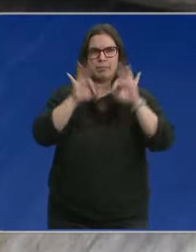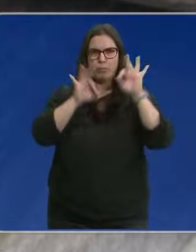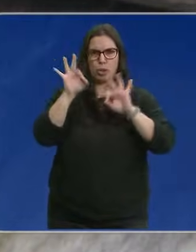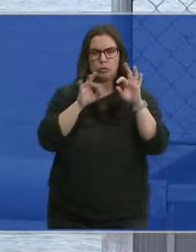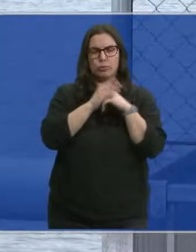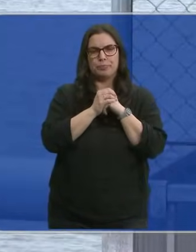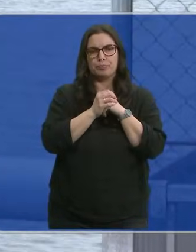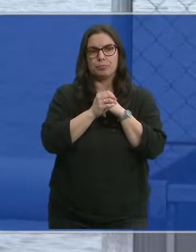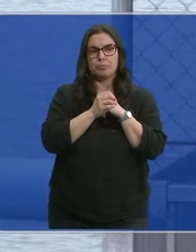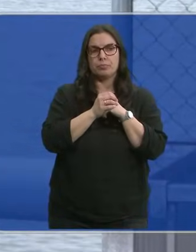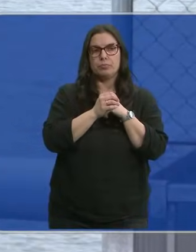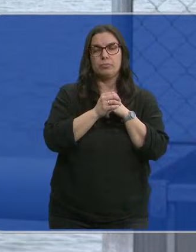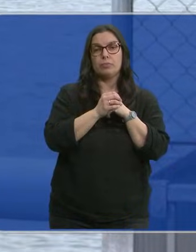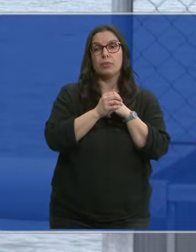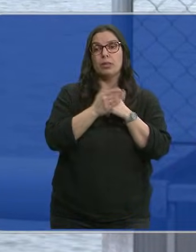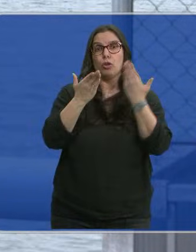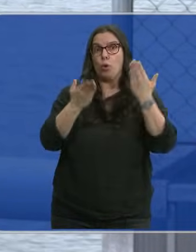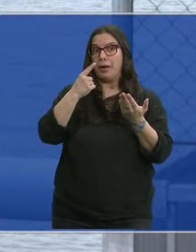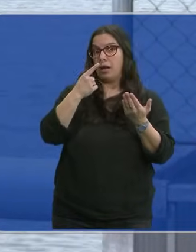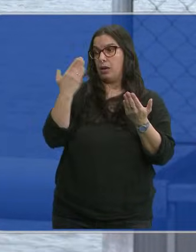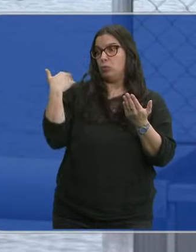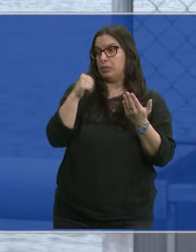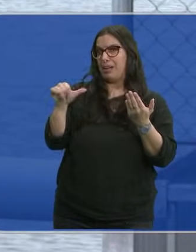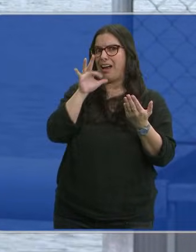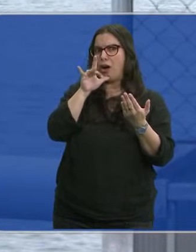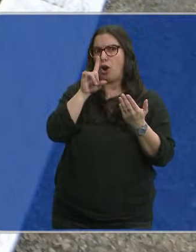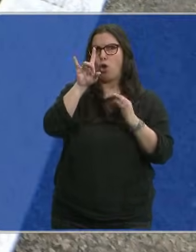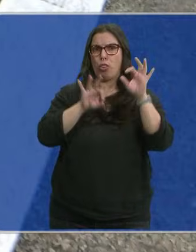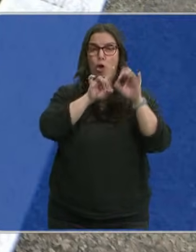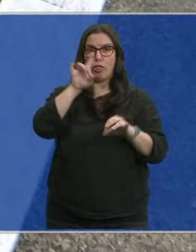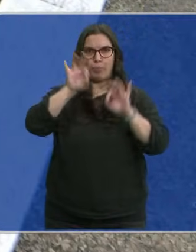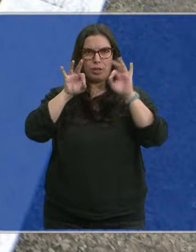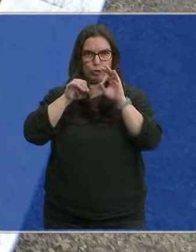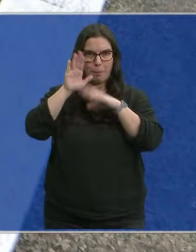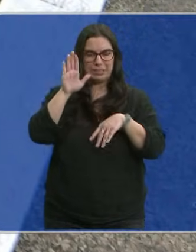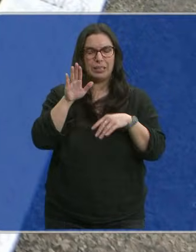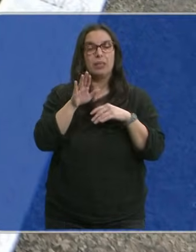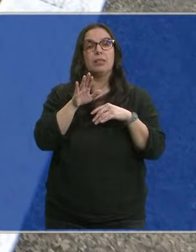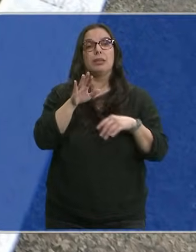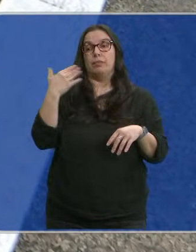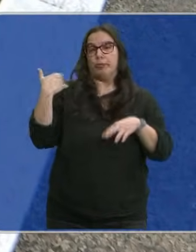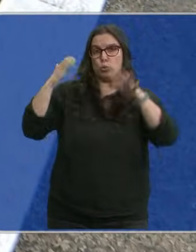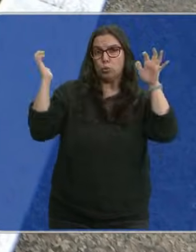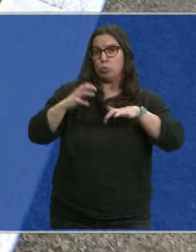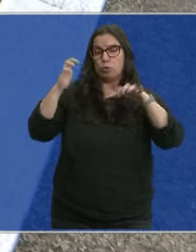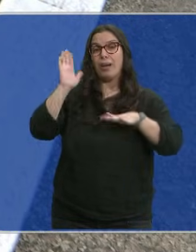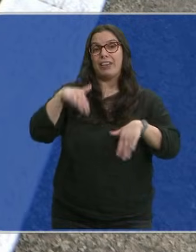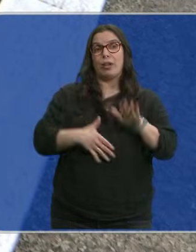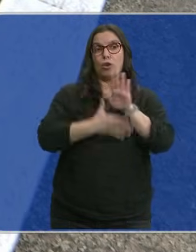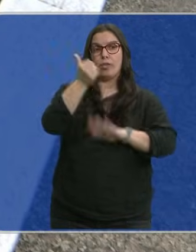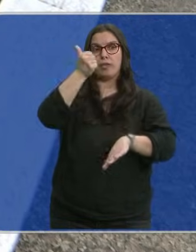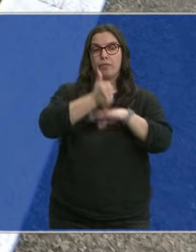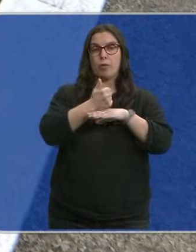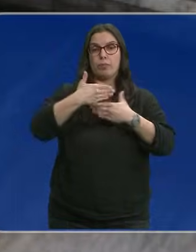de su capacidad. 11 puntos más que hace tan solo una semana. Las intensas lluvias de los últimos días han llevado a la Confederación Hidrográfica